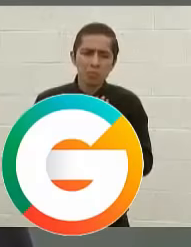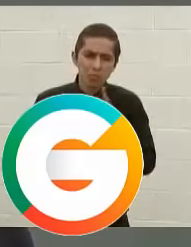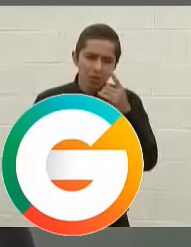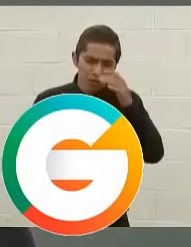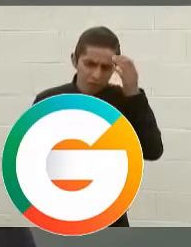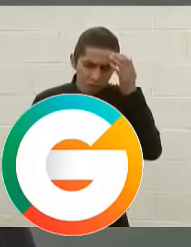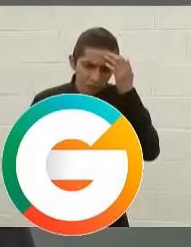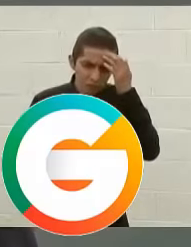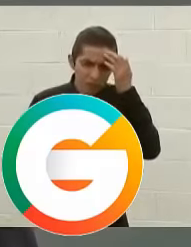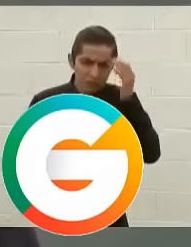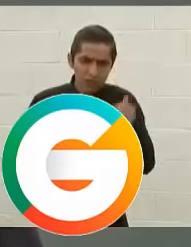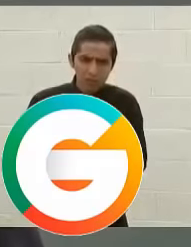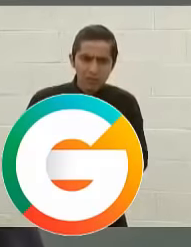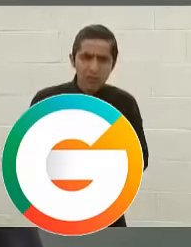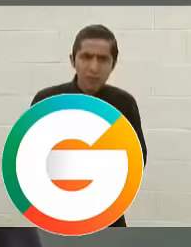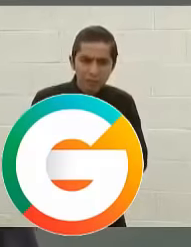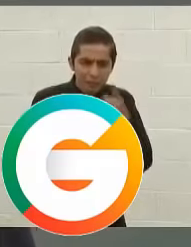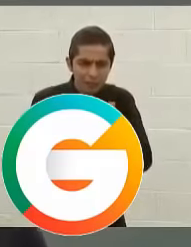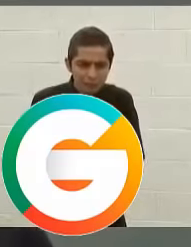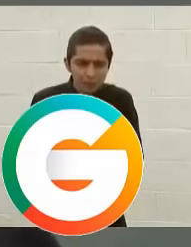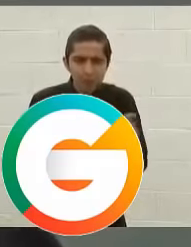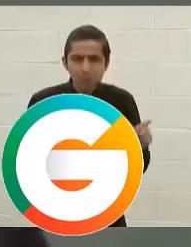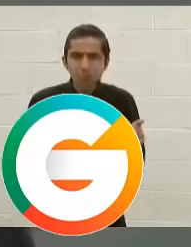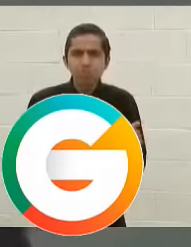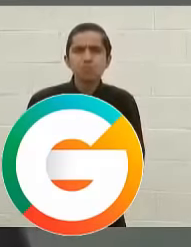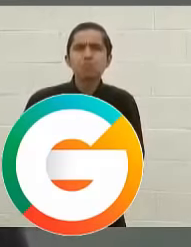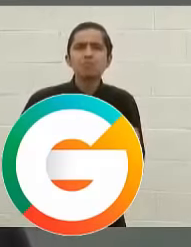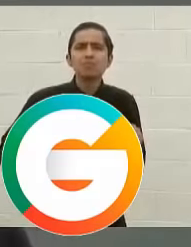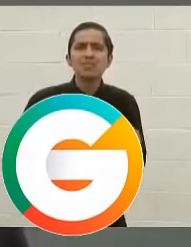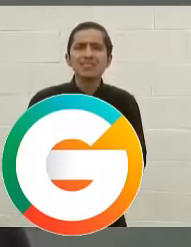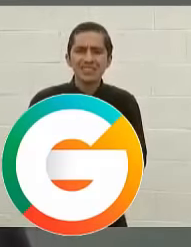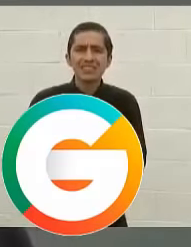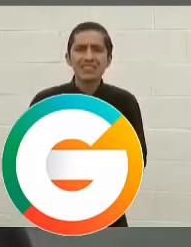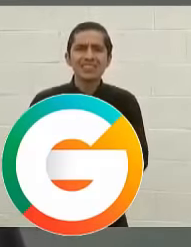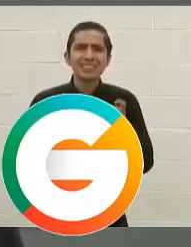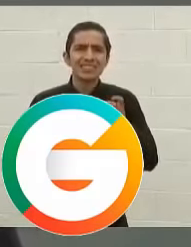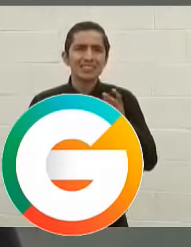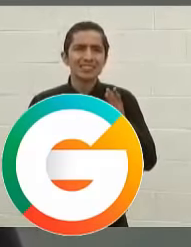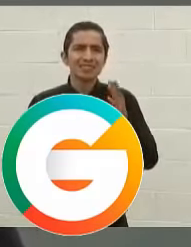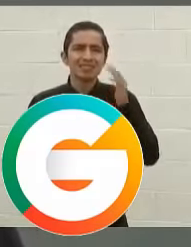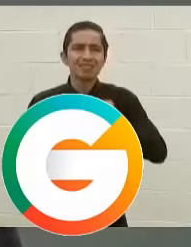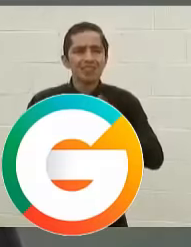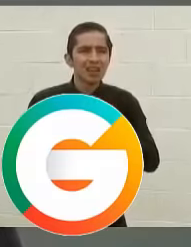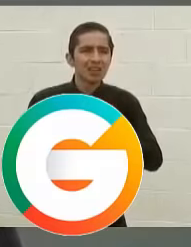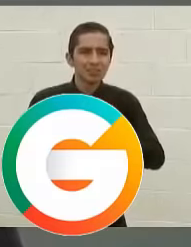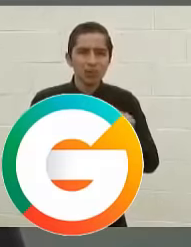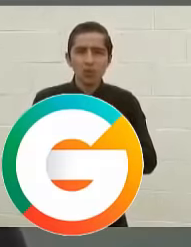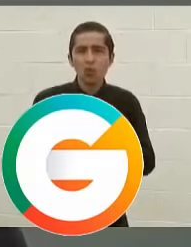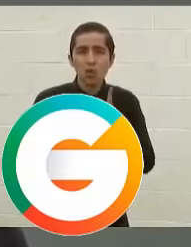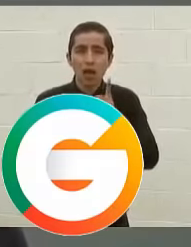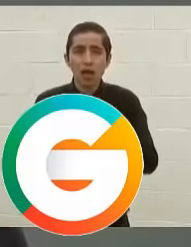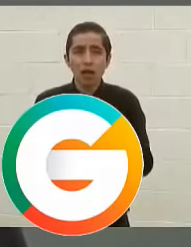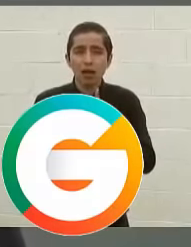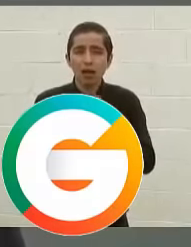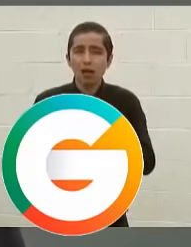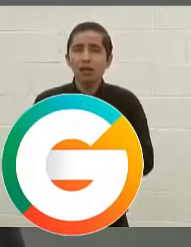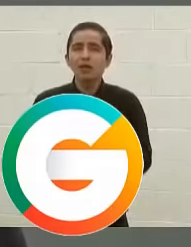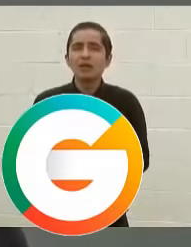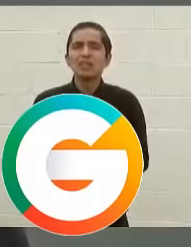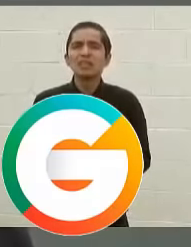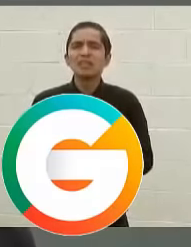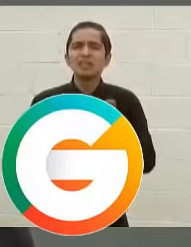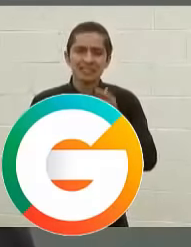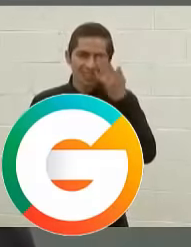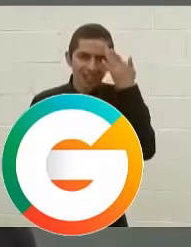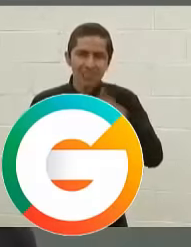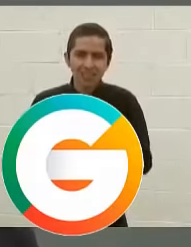conocer a la perfección esos liderazgos. Solo que una cosa es lo que se